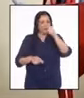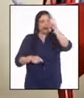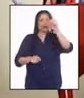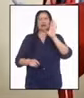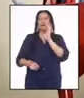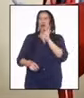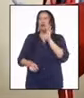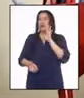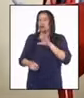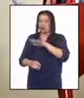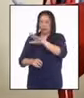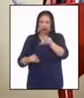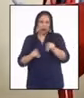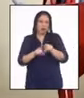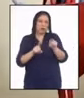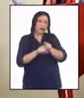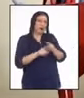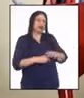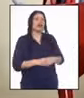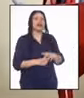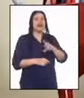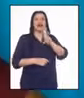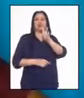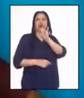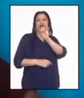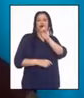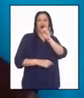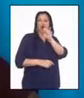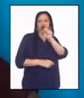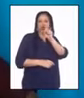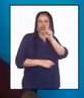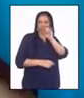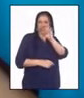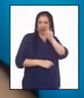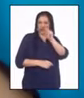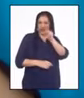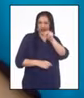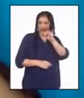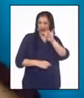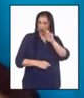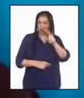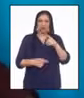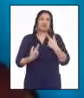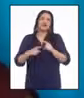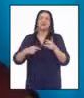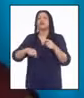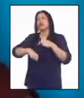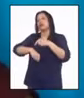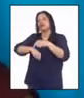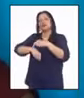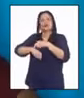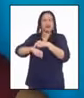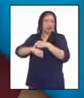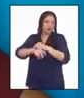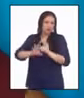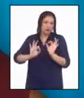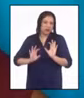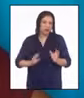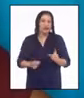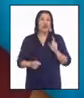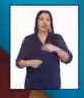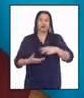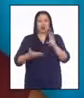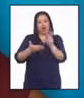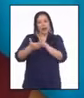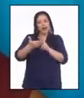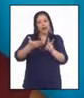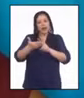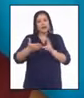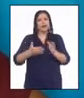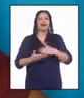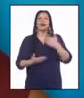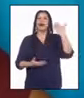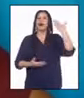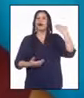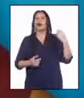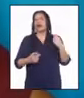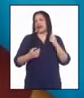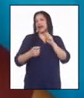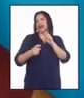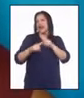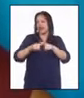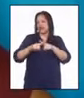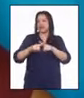contaminantes como el dióxido de nitrógeno. Pero eso fue algo momentáneo. Yo leí que la ex ministra del Ambiente, Fabiola